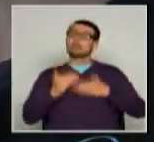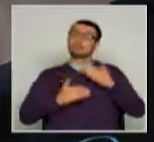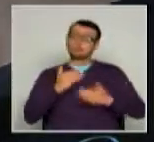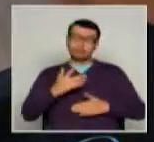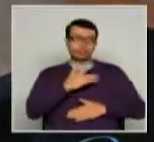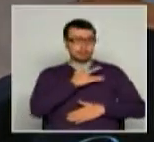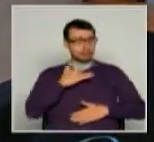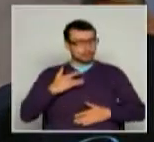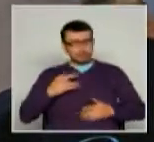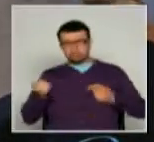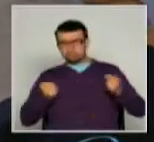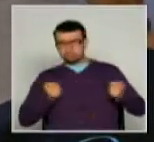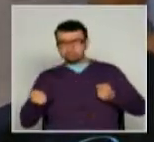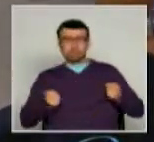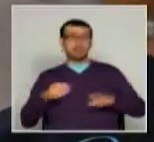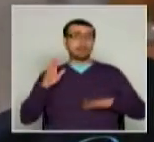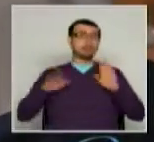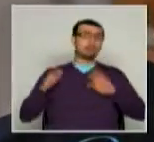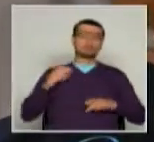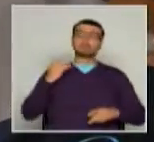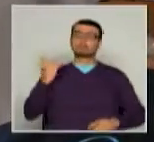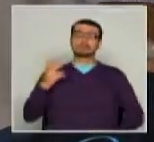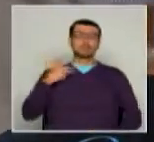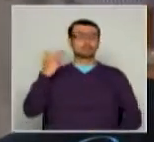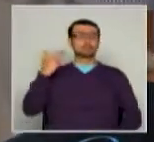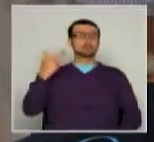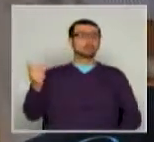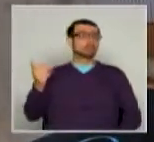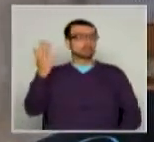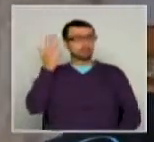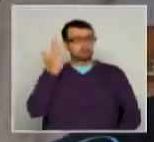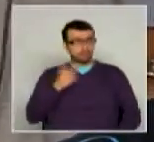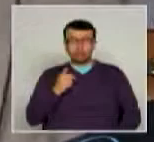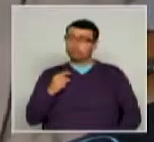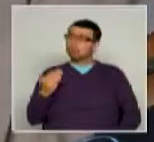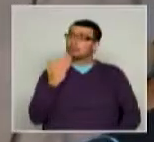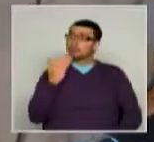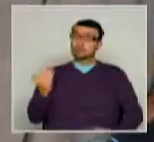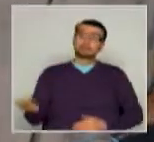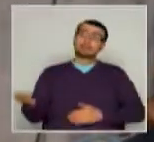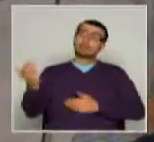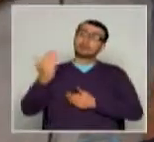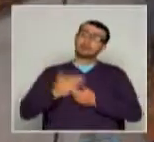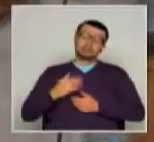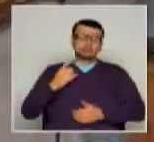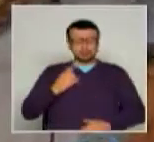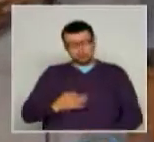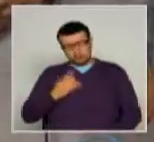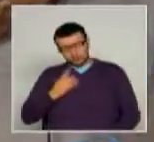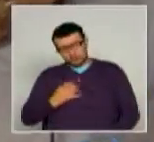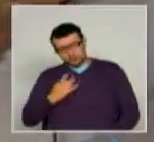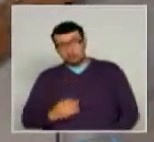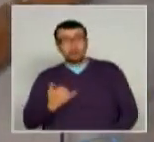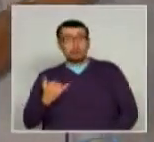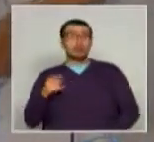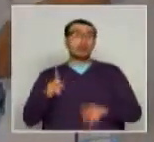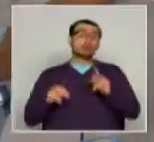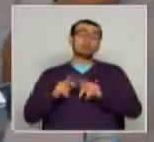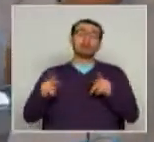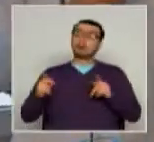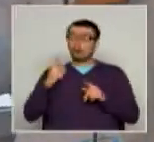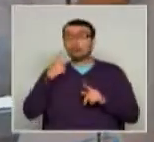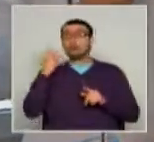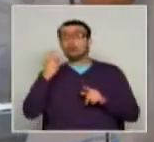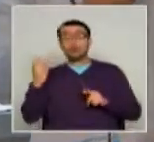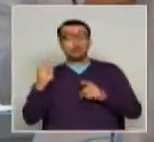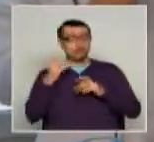terapéutico. Y uno ve historias todos los días. Cuando a mí me llegan pacientes con dolores crónicos, que infortunadamente muchas personas buscan este tipo de